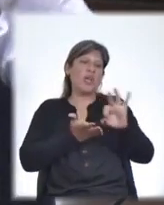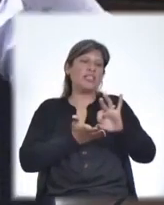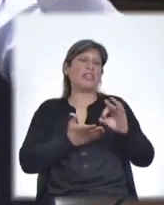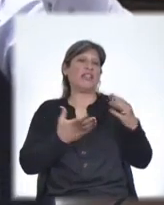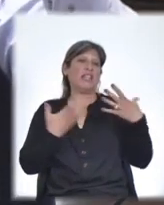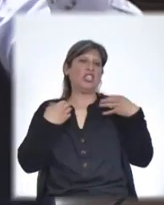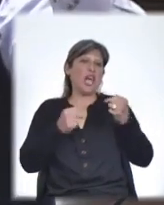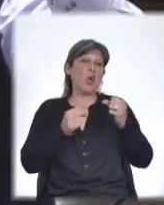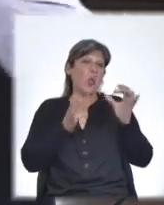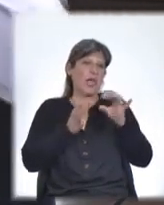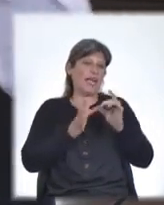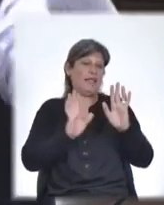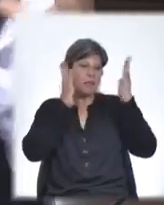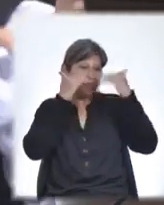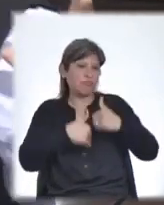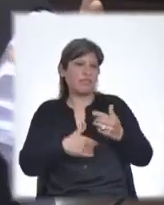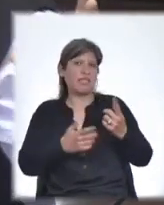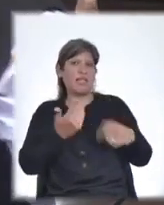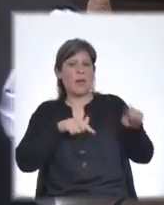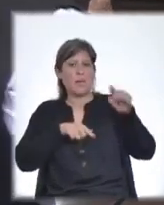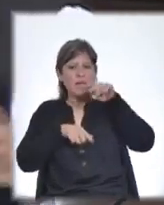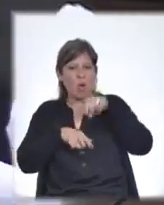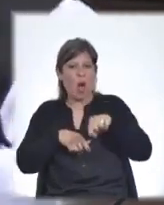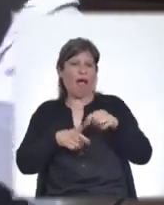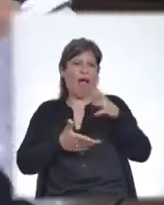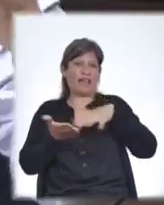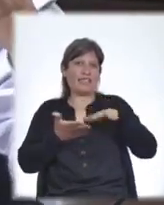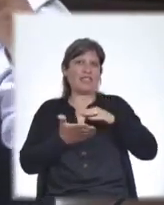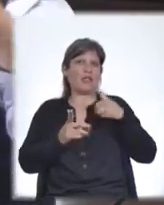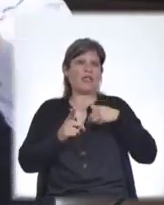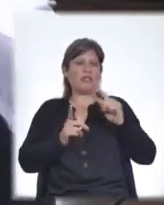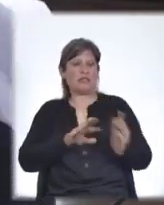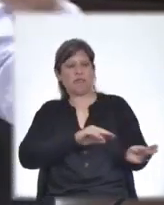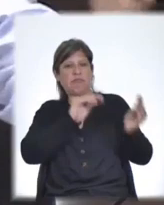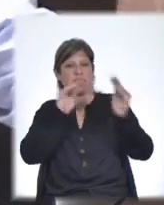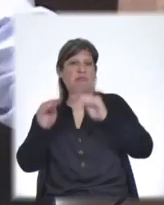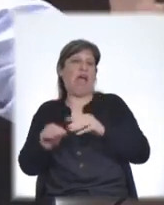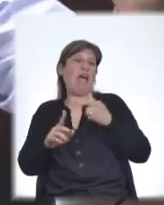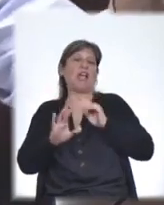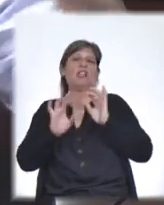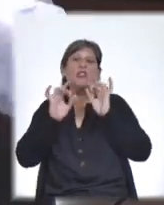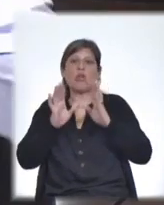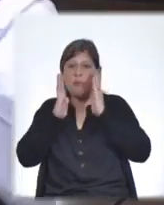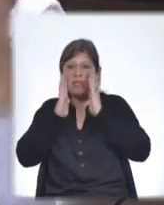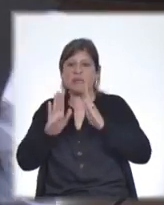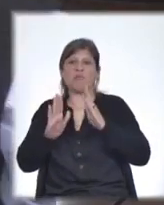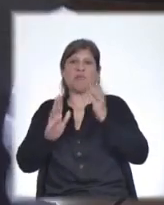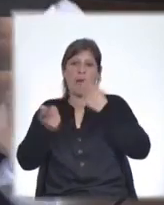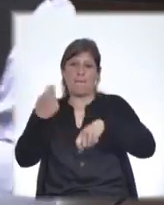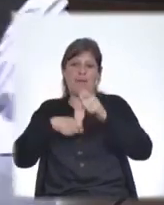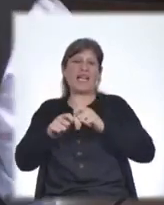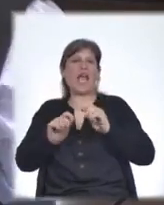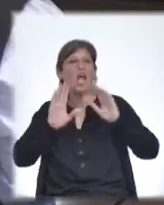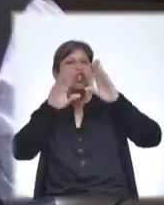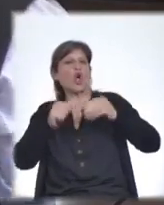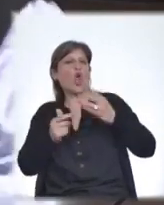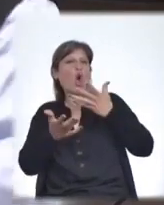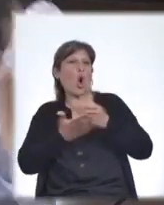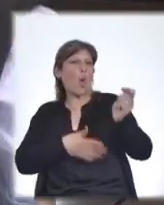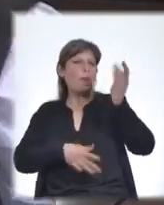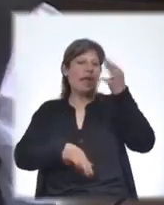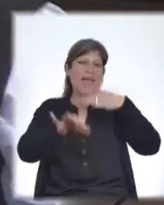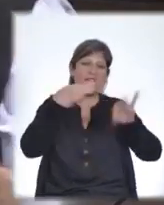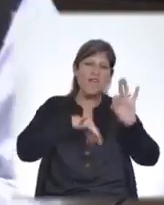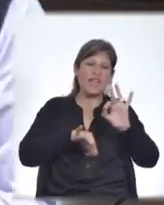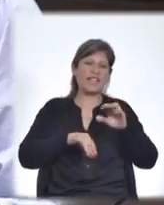en este mantra, todos esos derechos se pasan a la lógica del mercado de una mercancía, donde todo se compra y se vende, y en